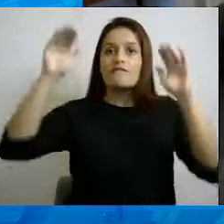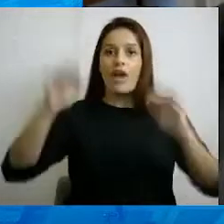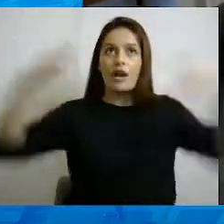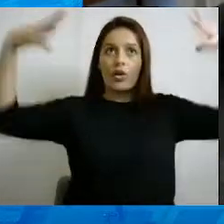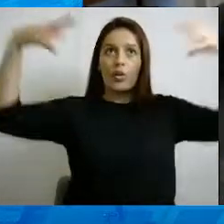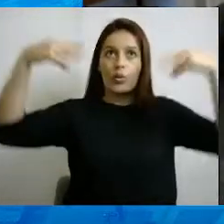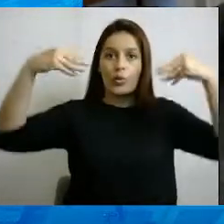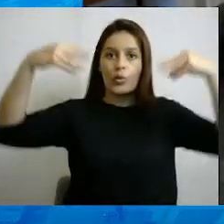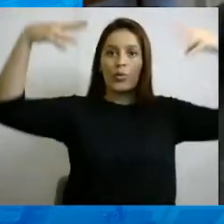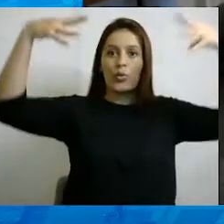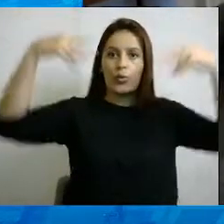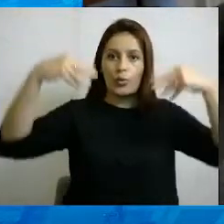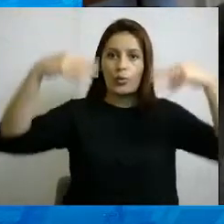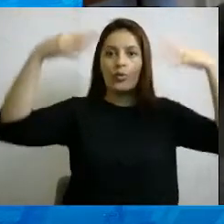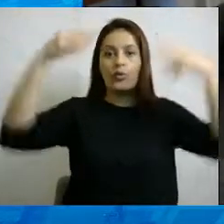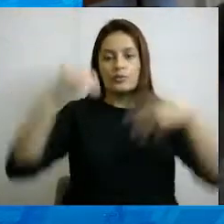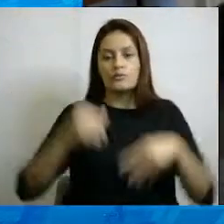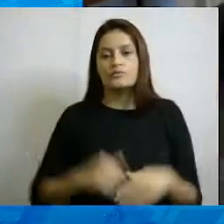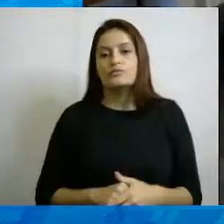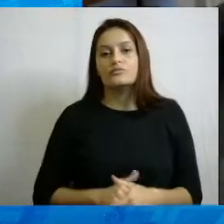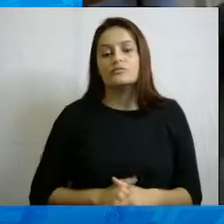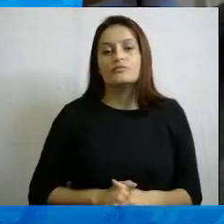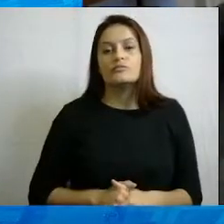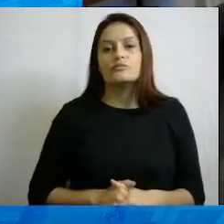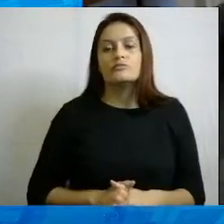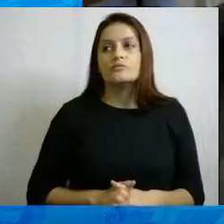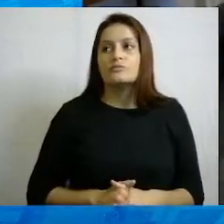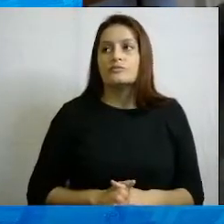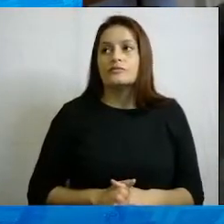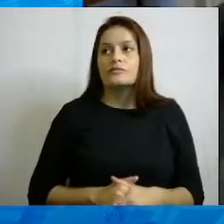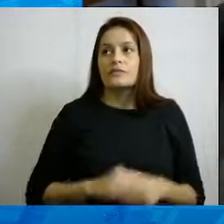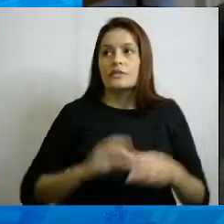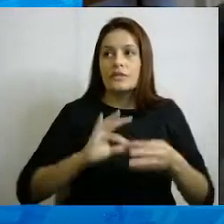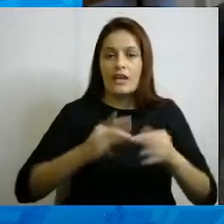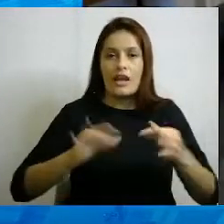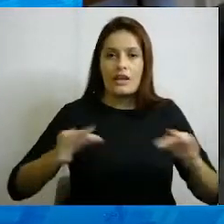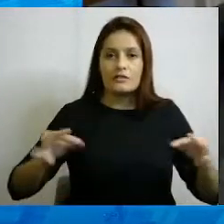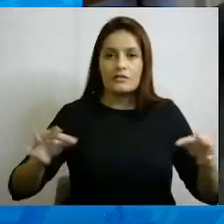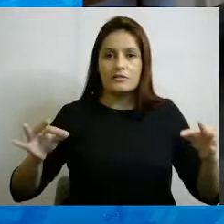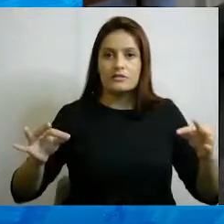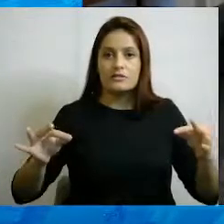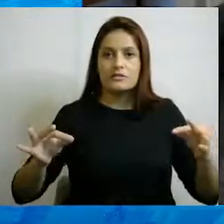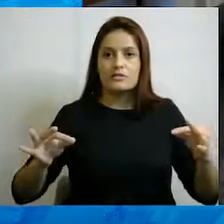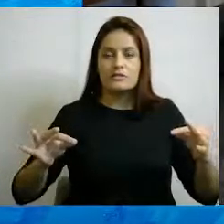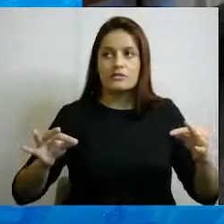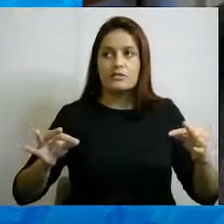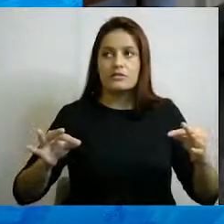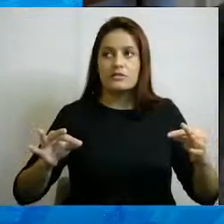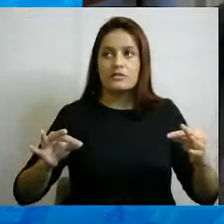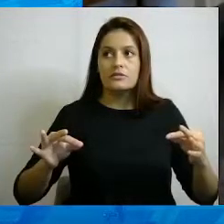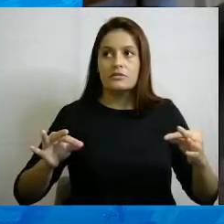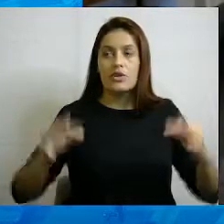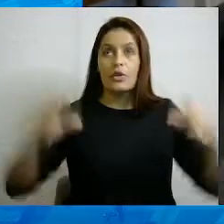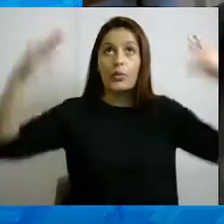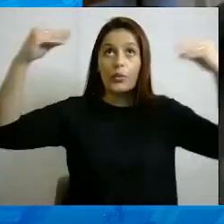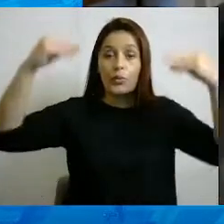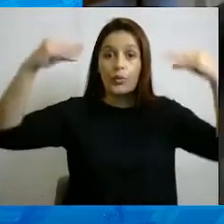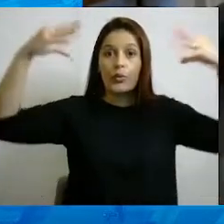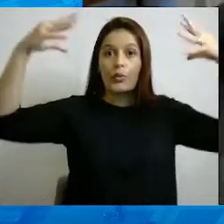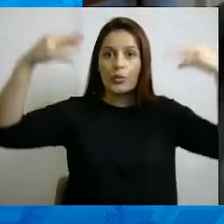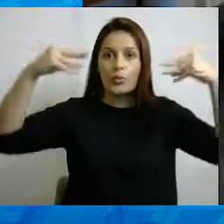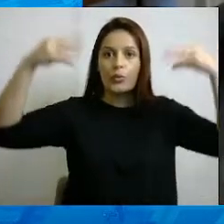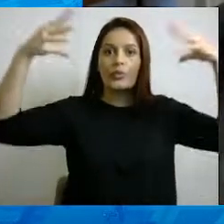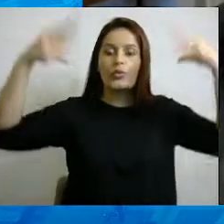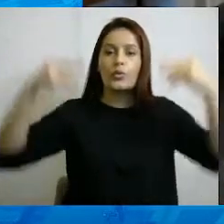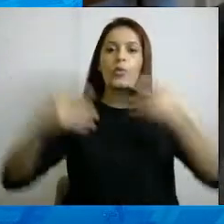baja el voltaje de la luz. Y los cables chirrian cada vez que el voltaje sube porque